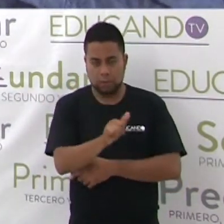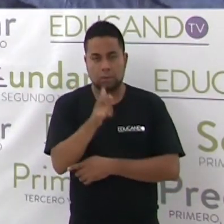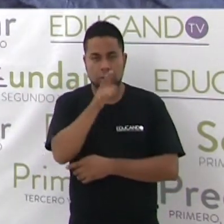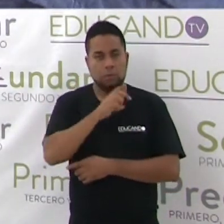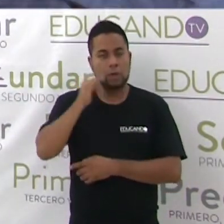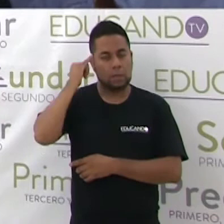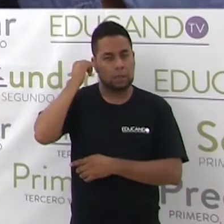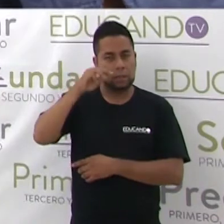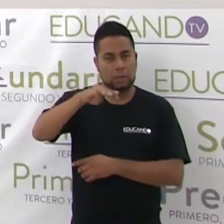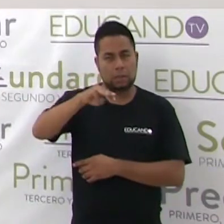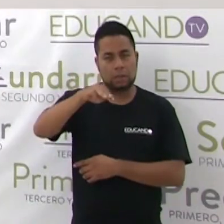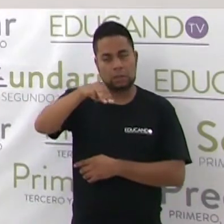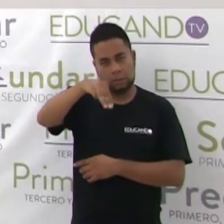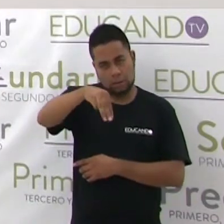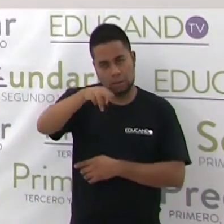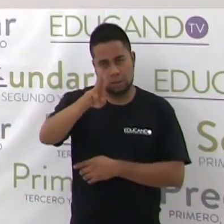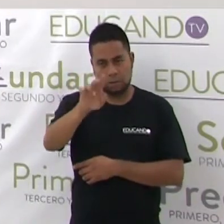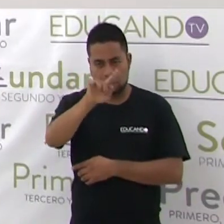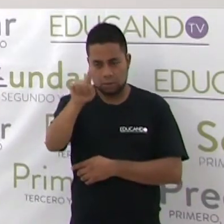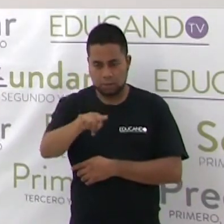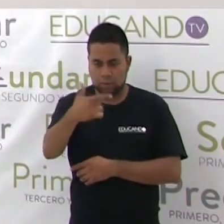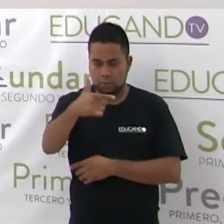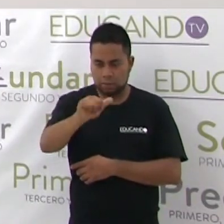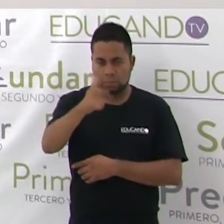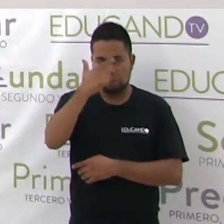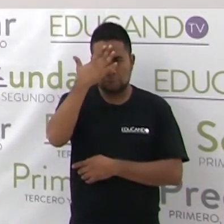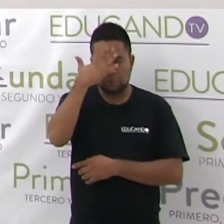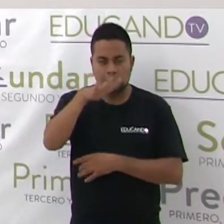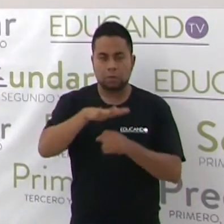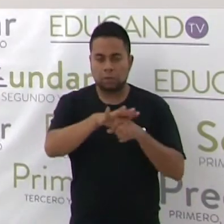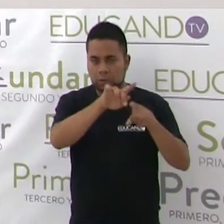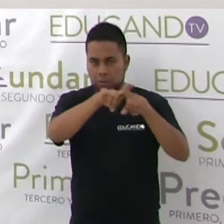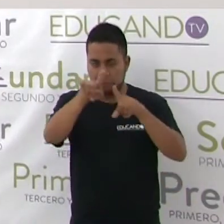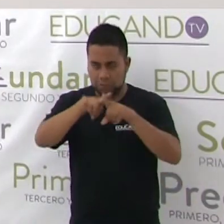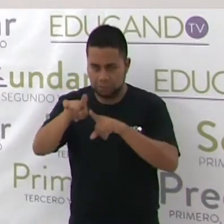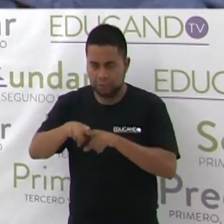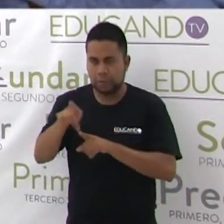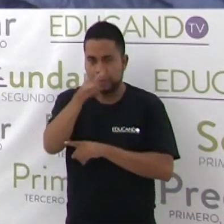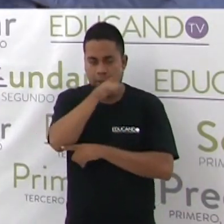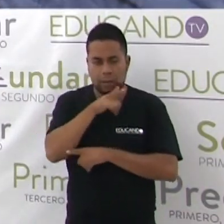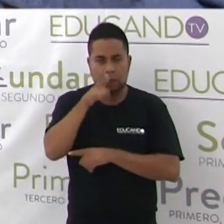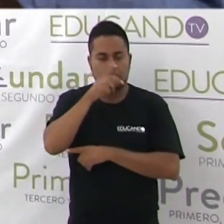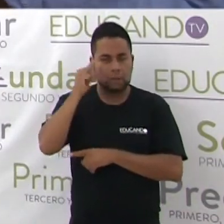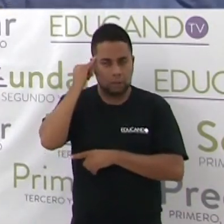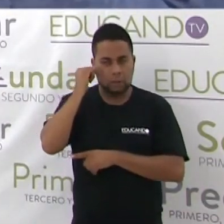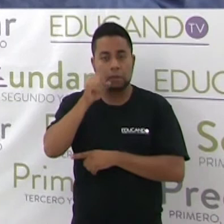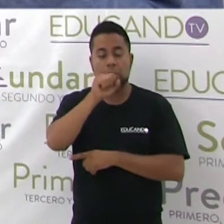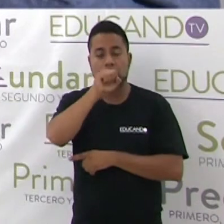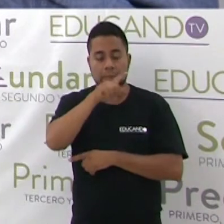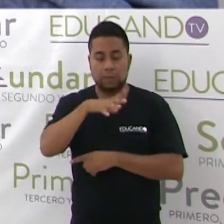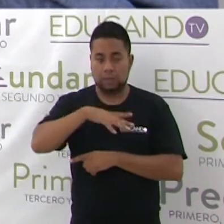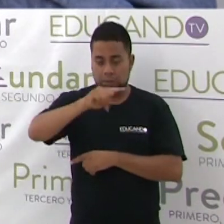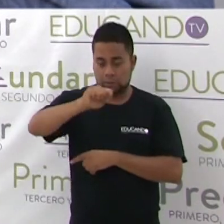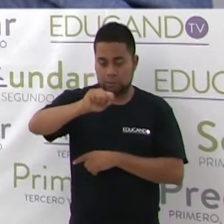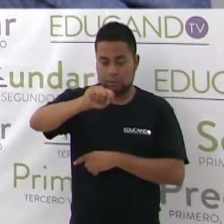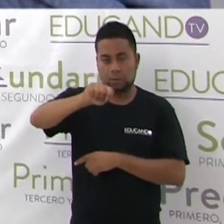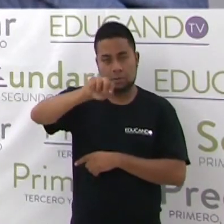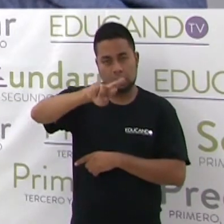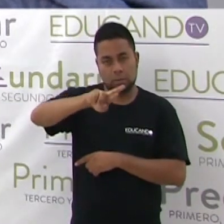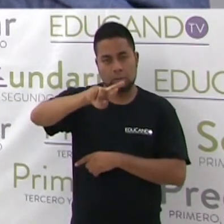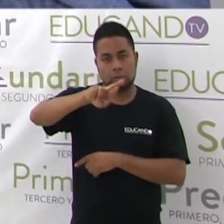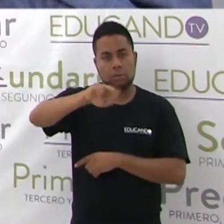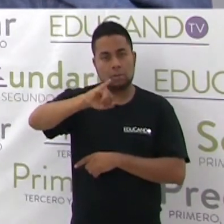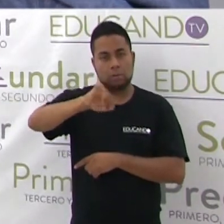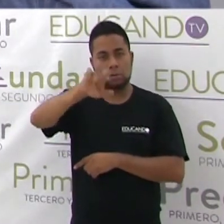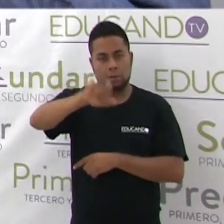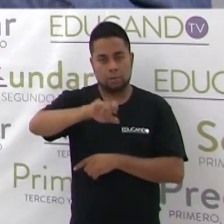¿sí? Para que vayamos conociendo diferentes los triquis, que también cuicateco y triqui